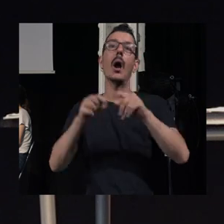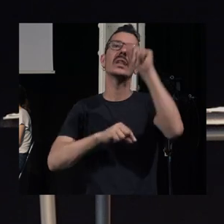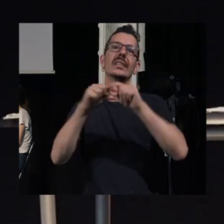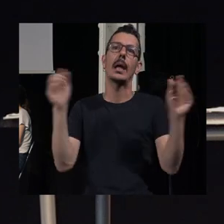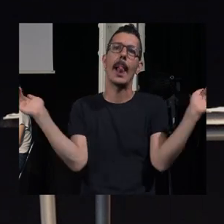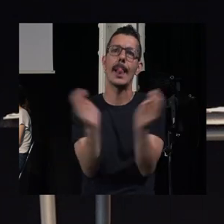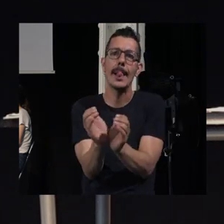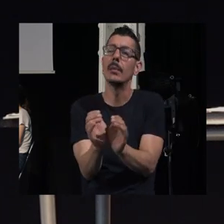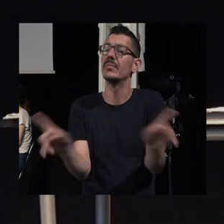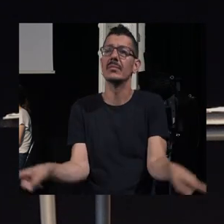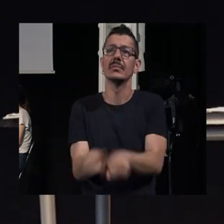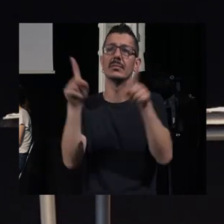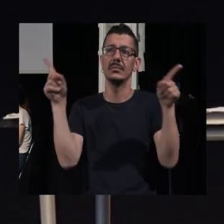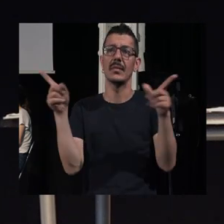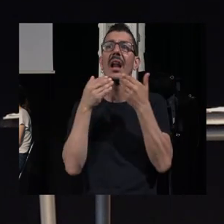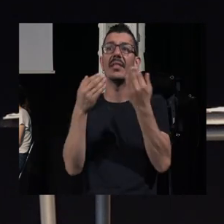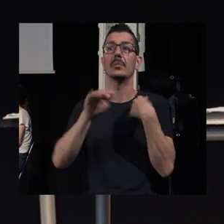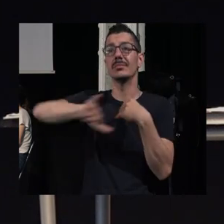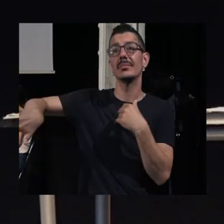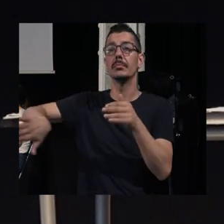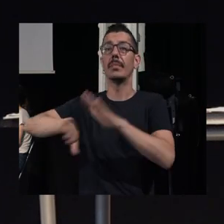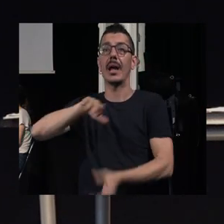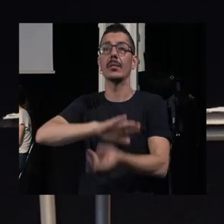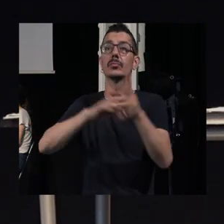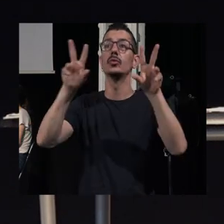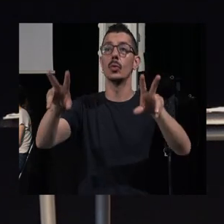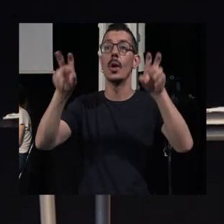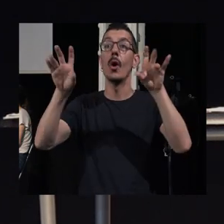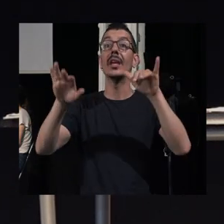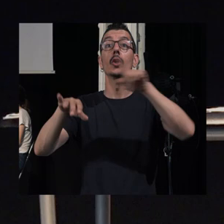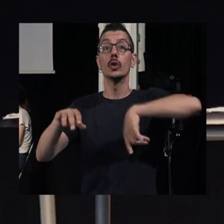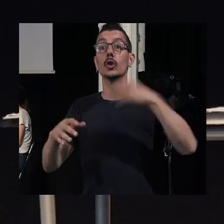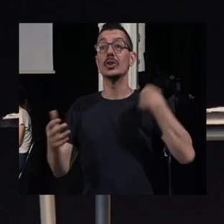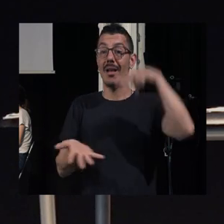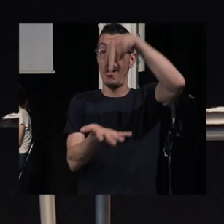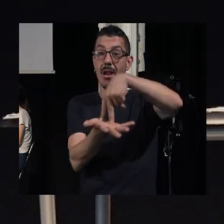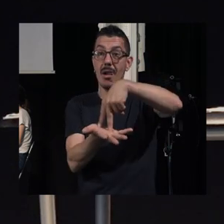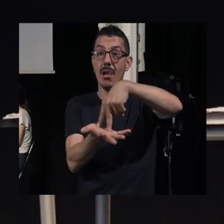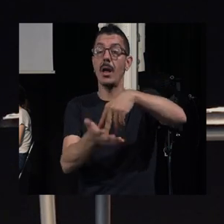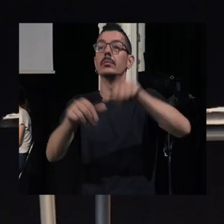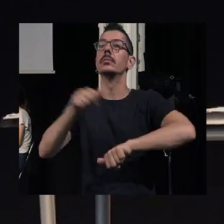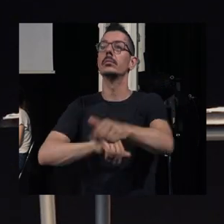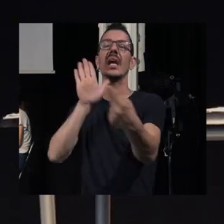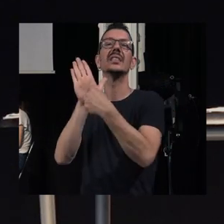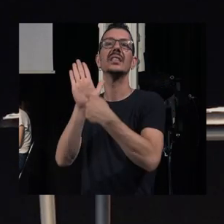escala, y qué podemos exigir desde ahí. Mi experiencia como